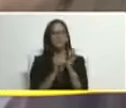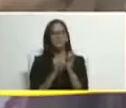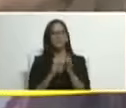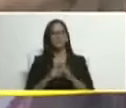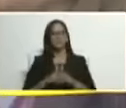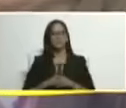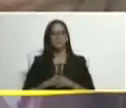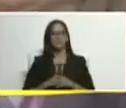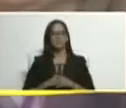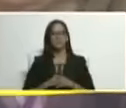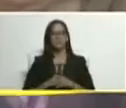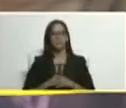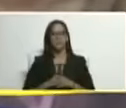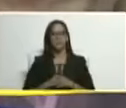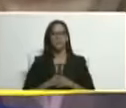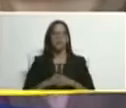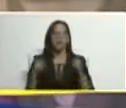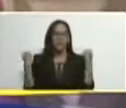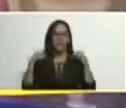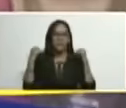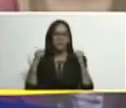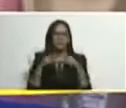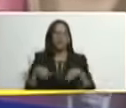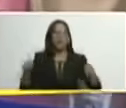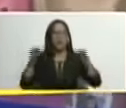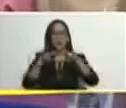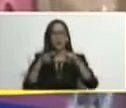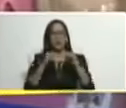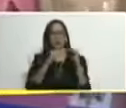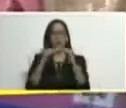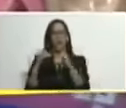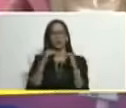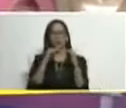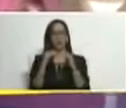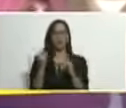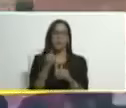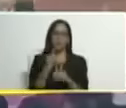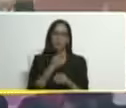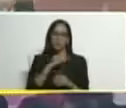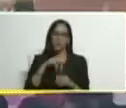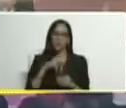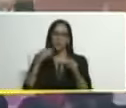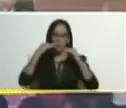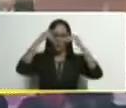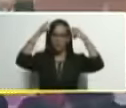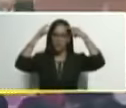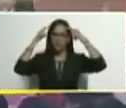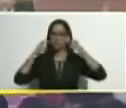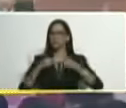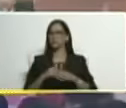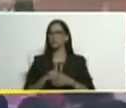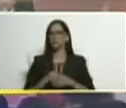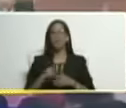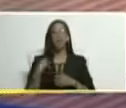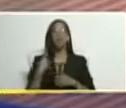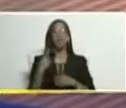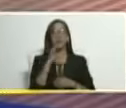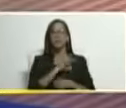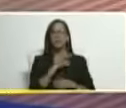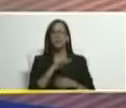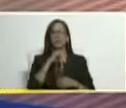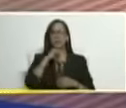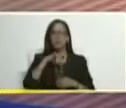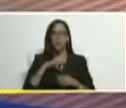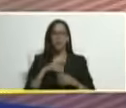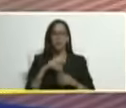practicante de los valores de la igualdad, como decía nuestro comandante Hugo Chávez, el primer socialista de la